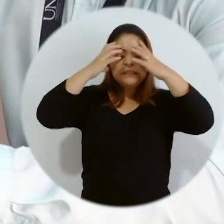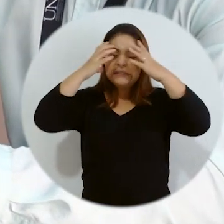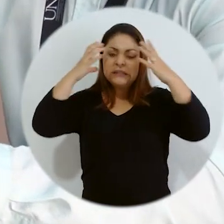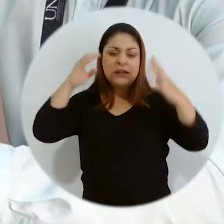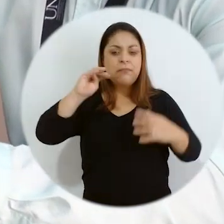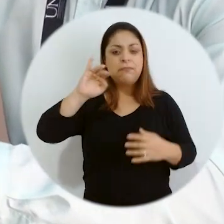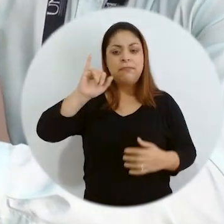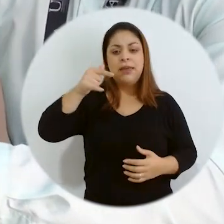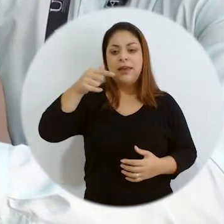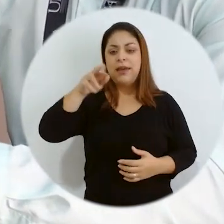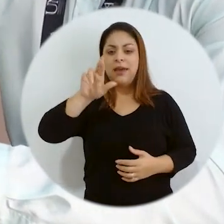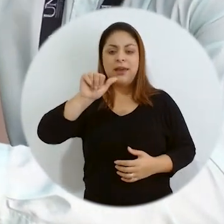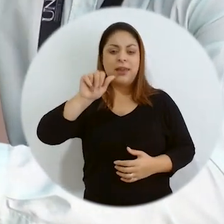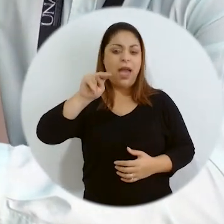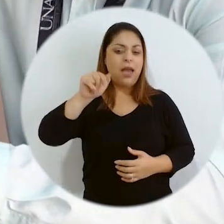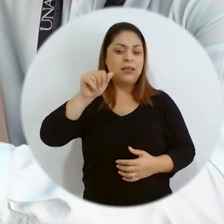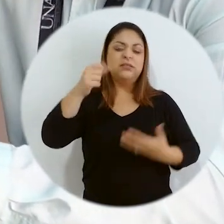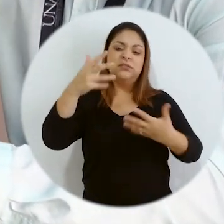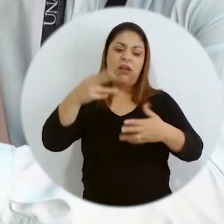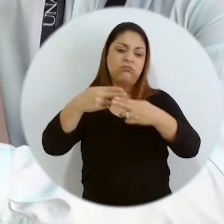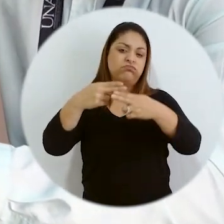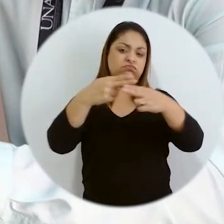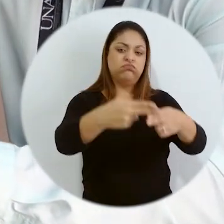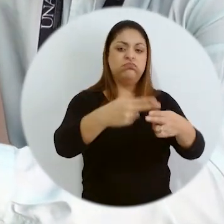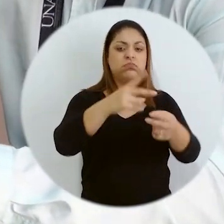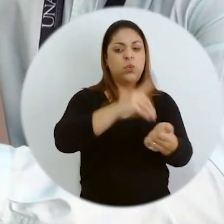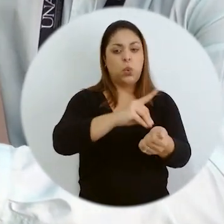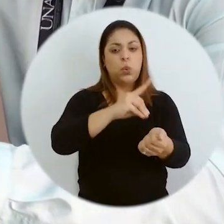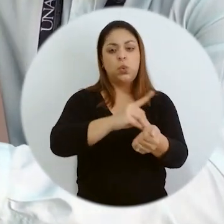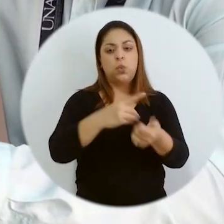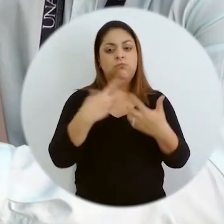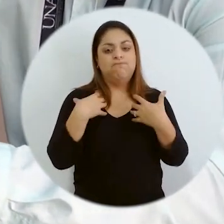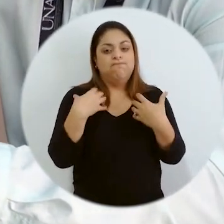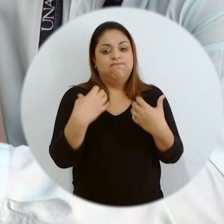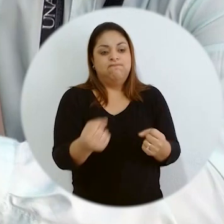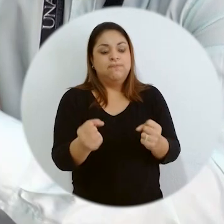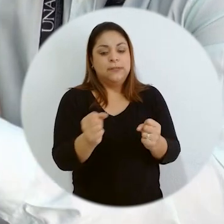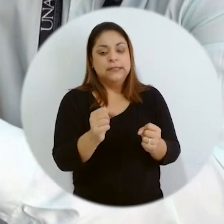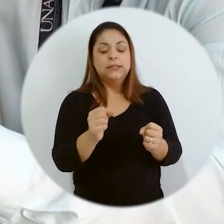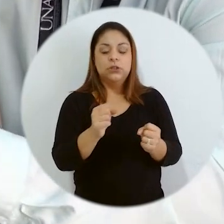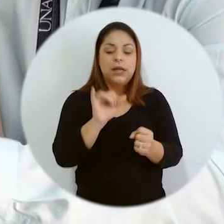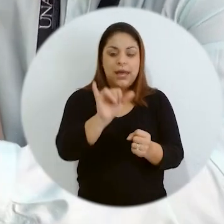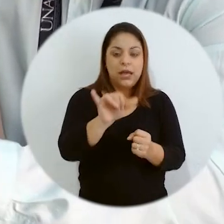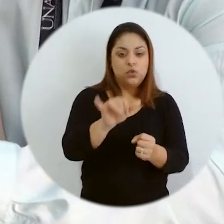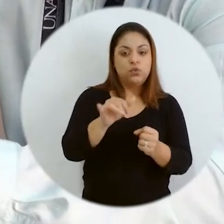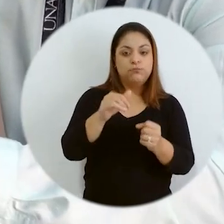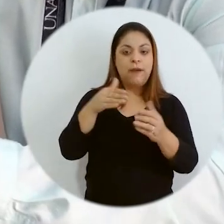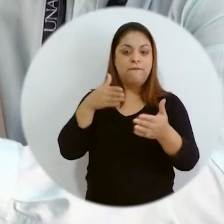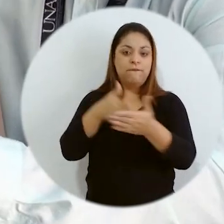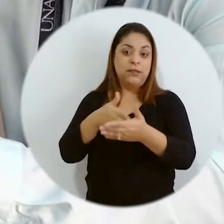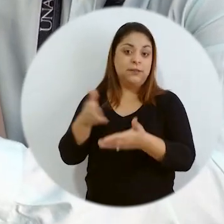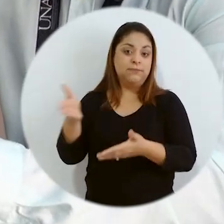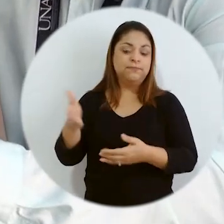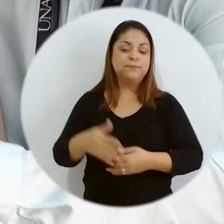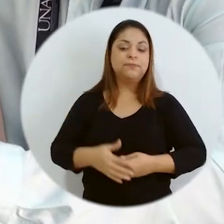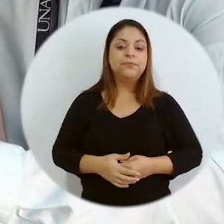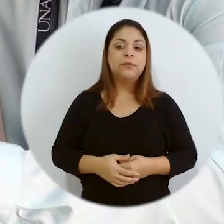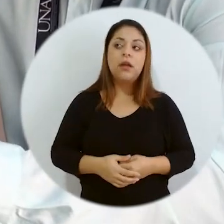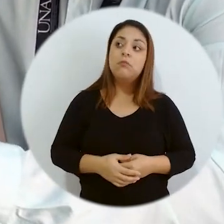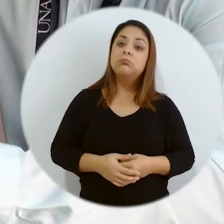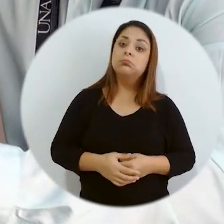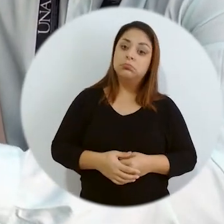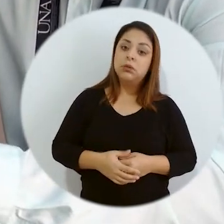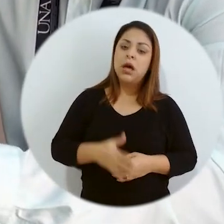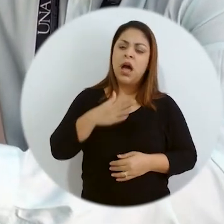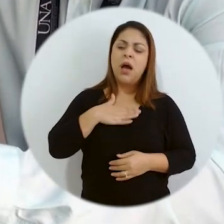de migrañas, ¿verdad? Diferentes condiciones de salud que afectan el rendimiento, sí, ¿verdad? Más el clínicas. proceso. Exactamente, esa también. Me